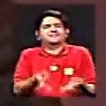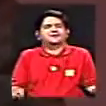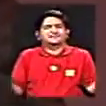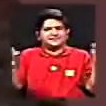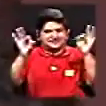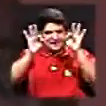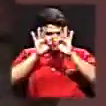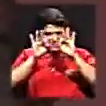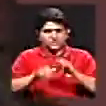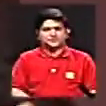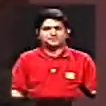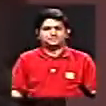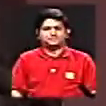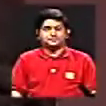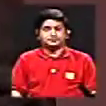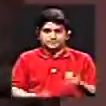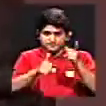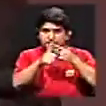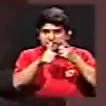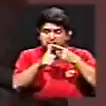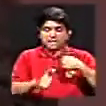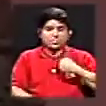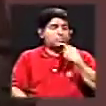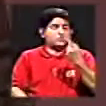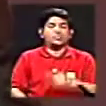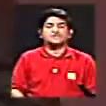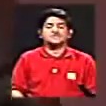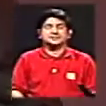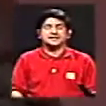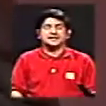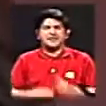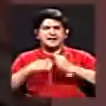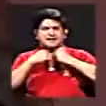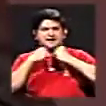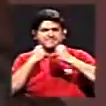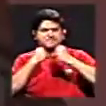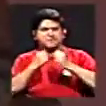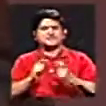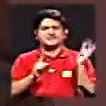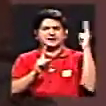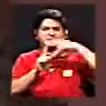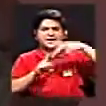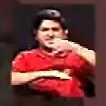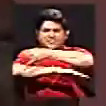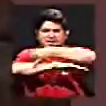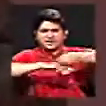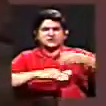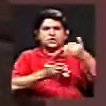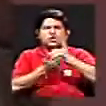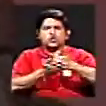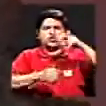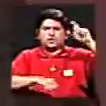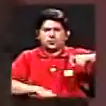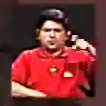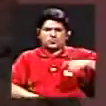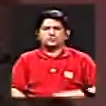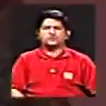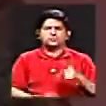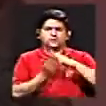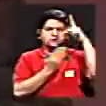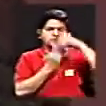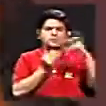importante desde un punto de vista, primero, de lo que uno podría llamar el músculo para el ejercicio de la ingeniería. No existen los recursos adecuados, los programas de